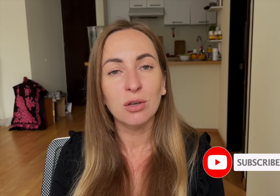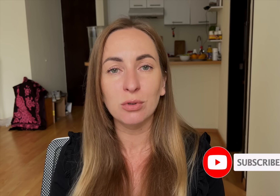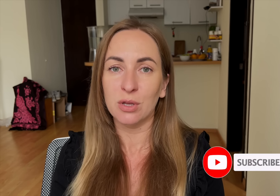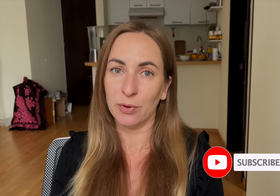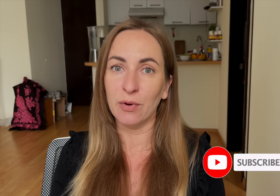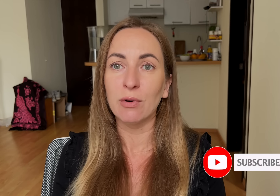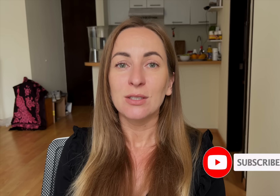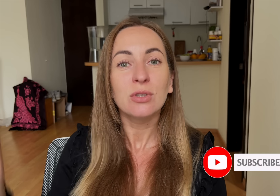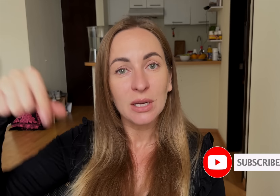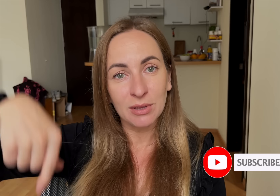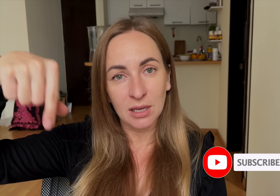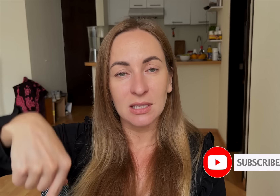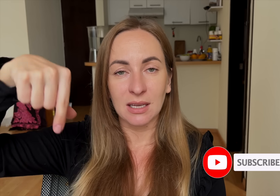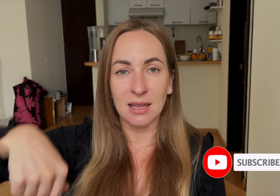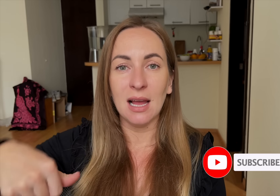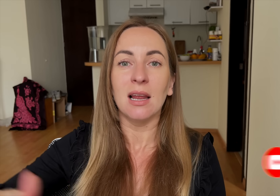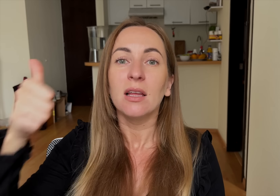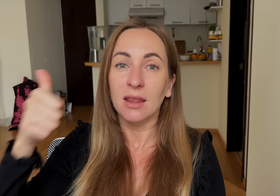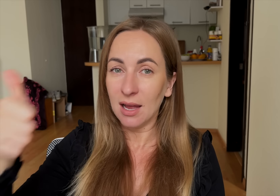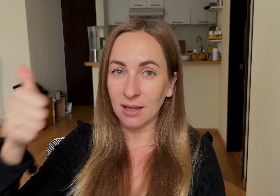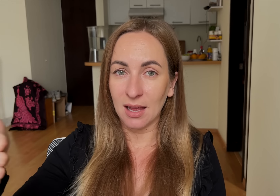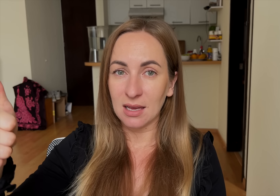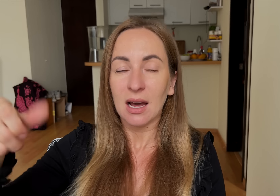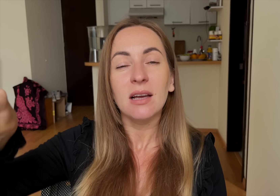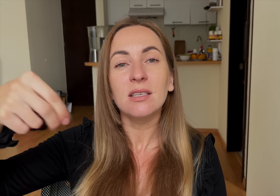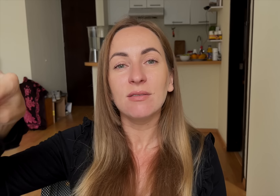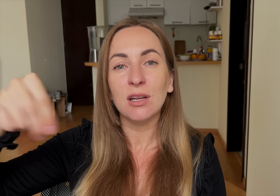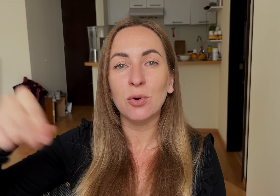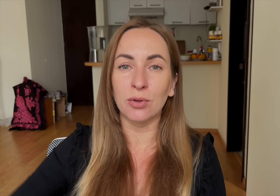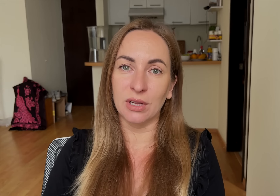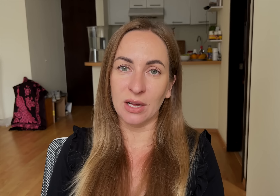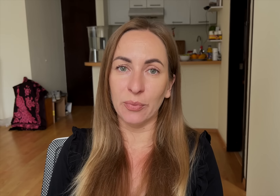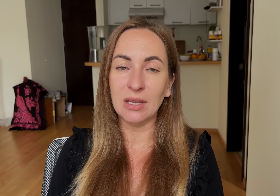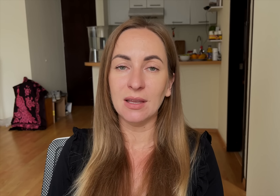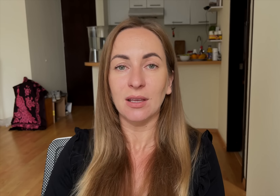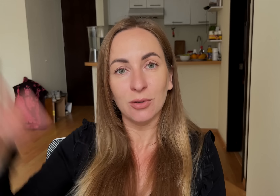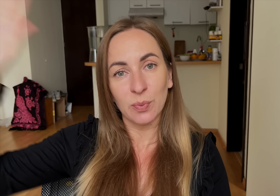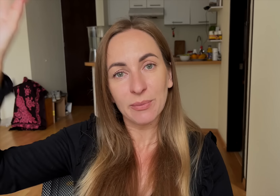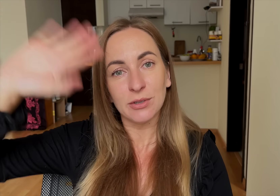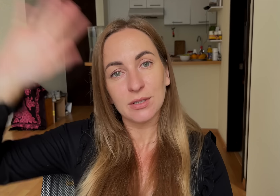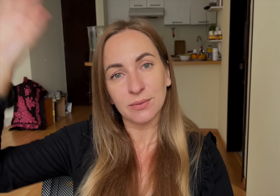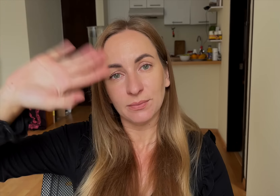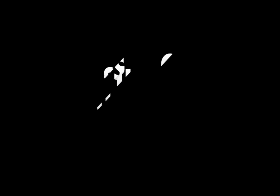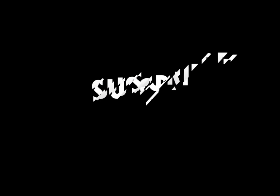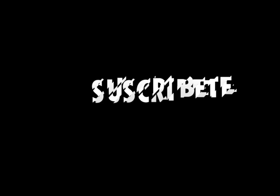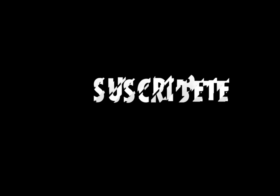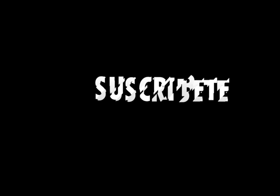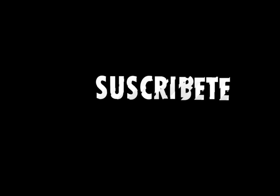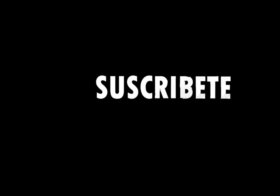Si te gusta, por favor, suscríbete a este canal, dale like, activa el icono de la campanita y nos vemos.